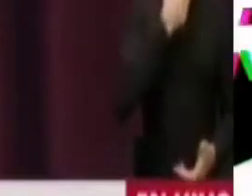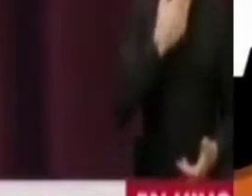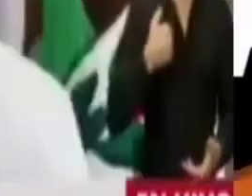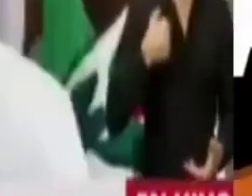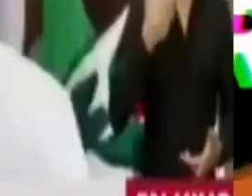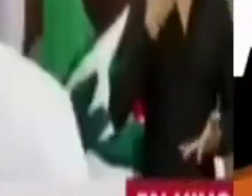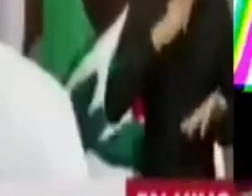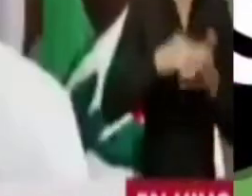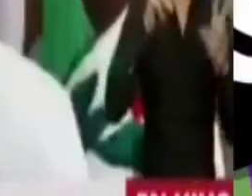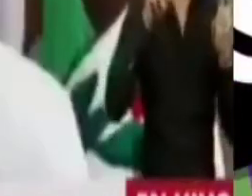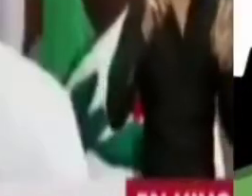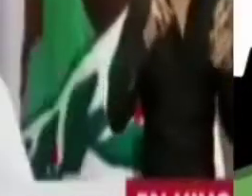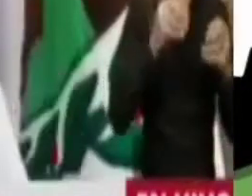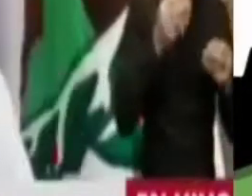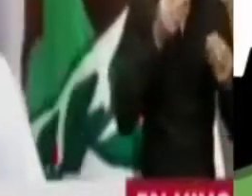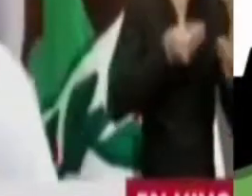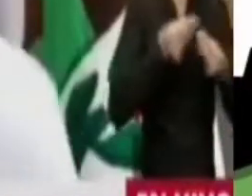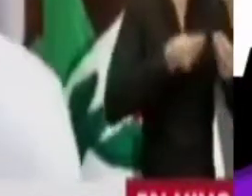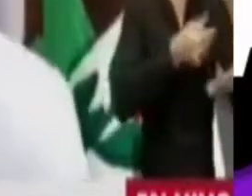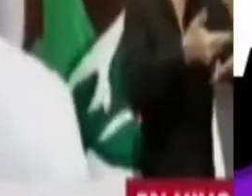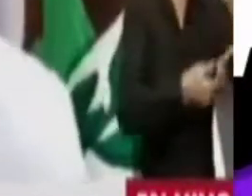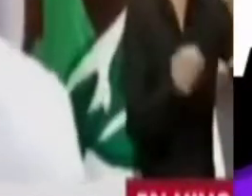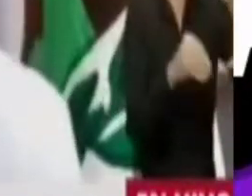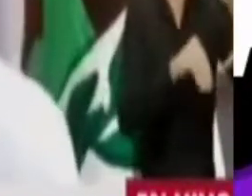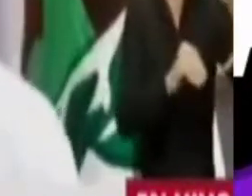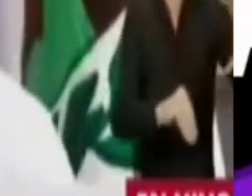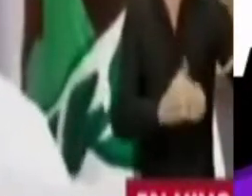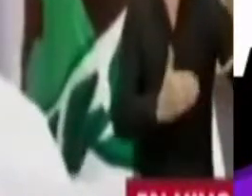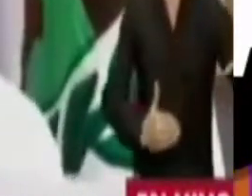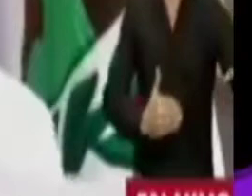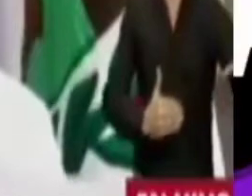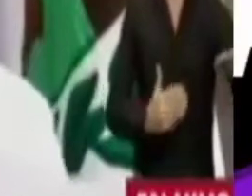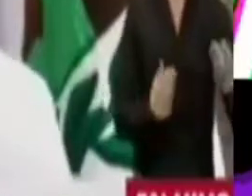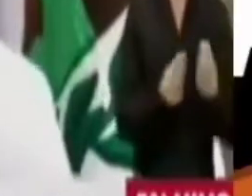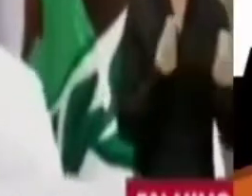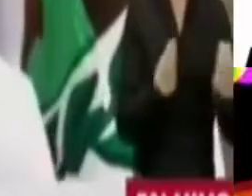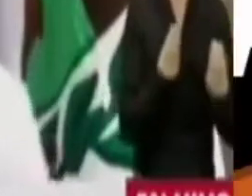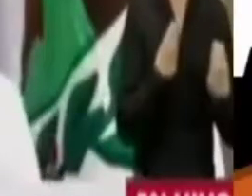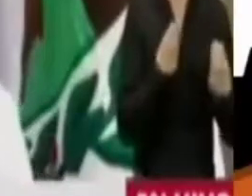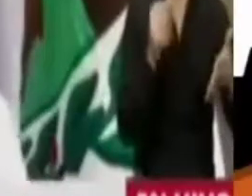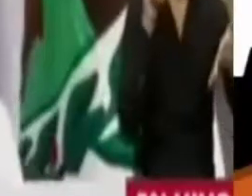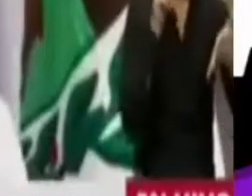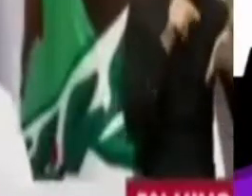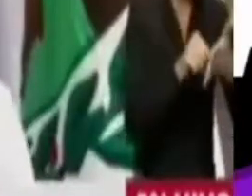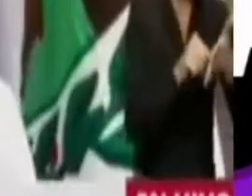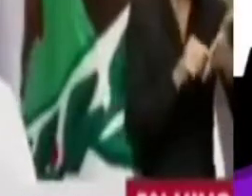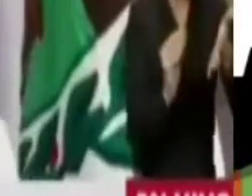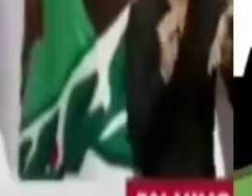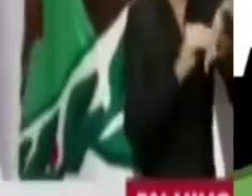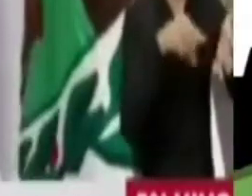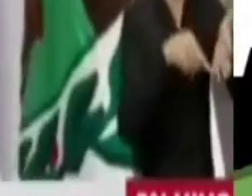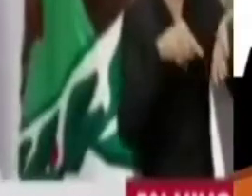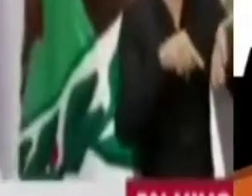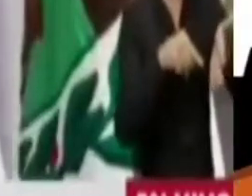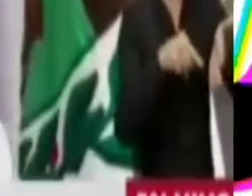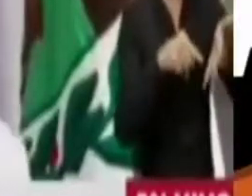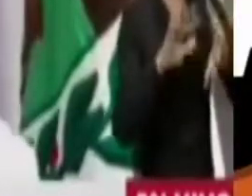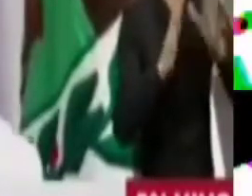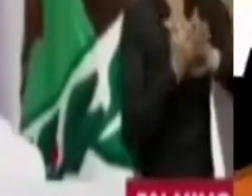Luis, muchos representantes de San Luis a nivel nacional... estoy hablando, por ejemplo,